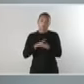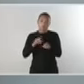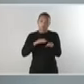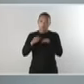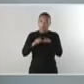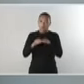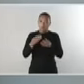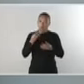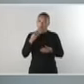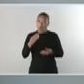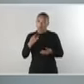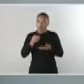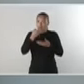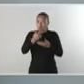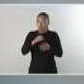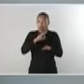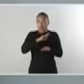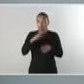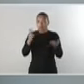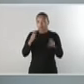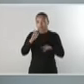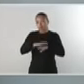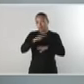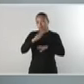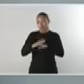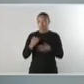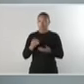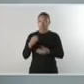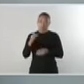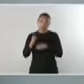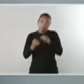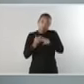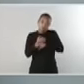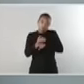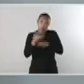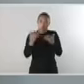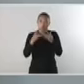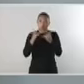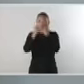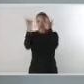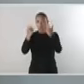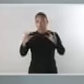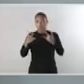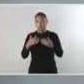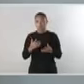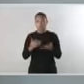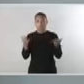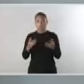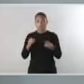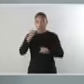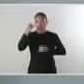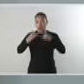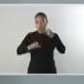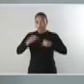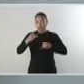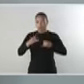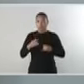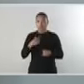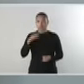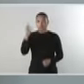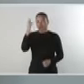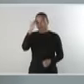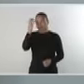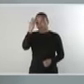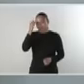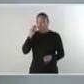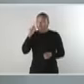puede reactivar la economía del Estado hagamos historia hagamos justicia Yo sí he